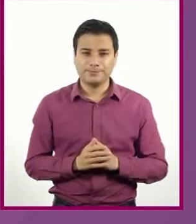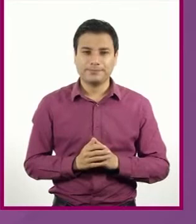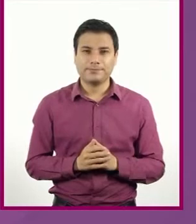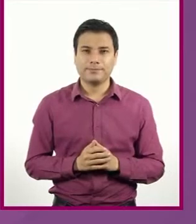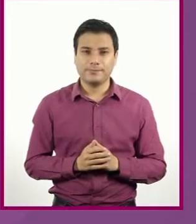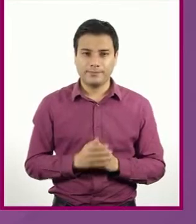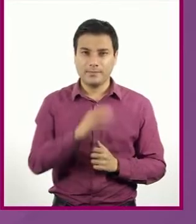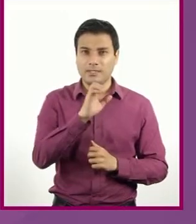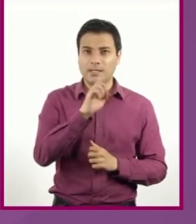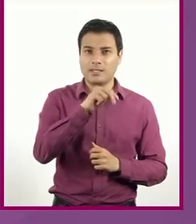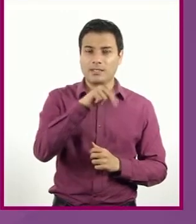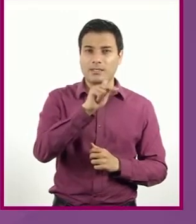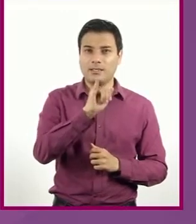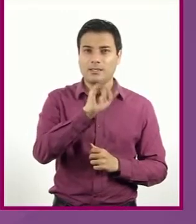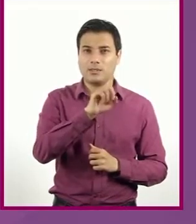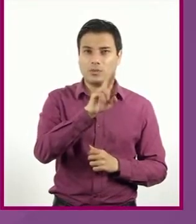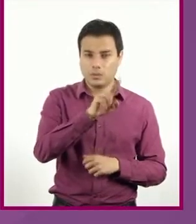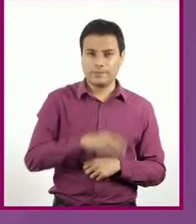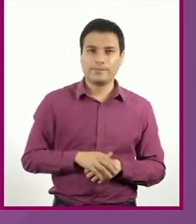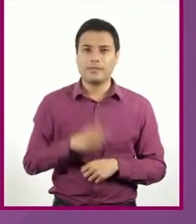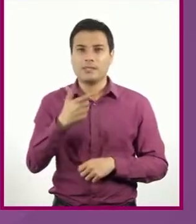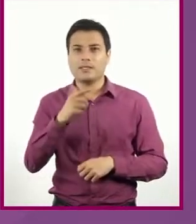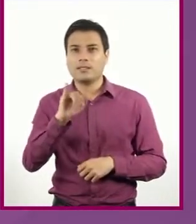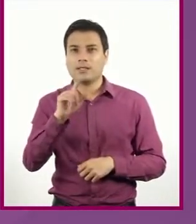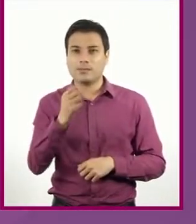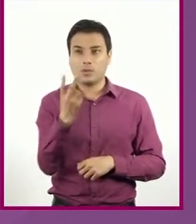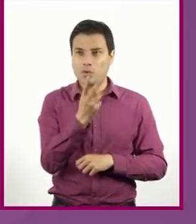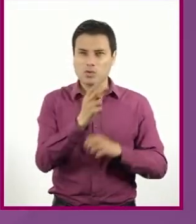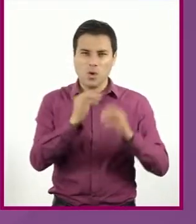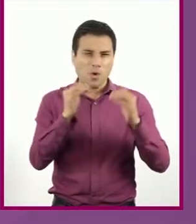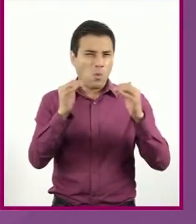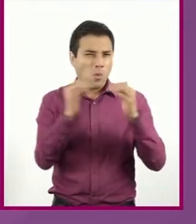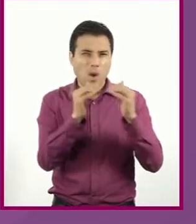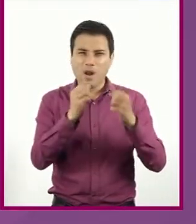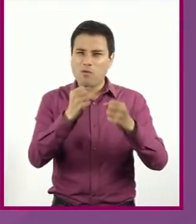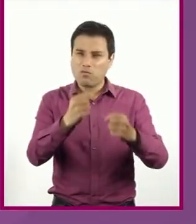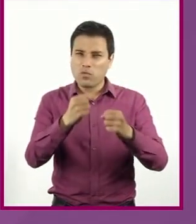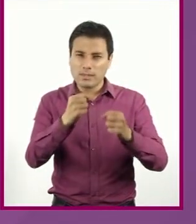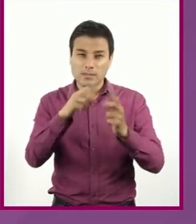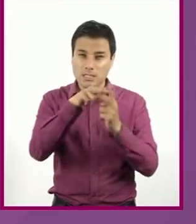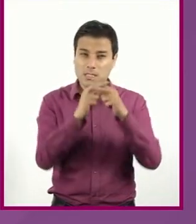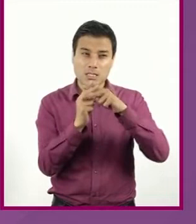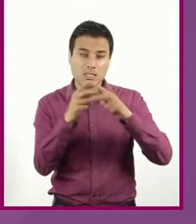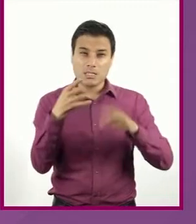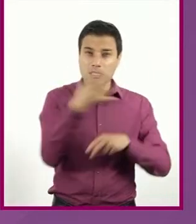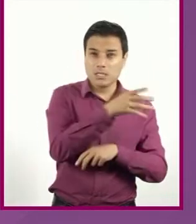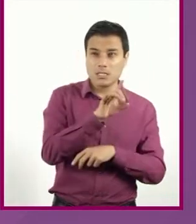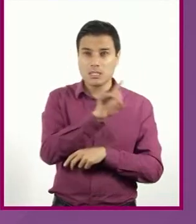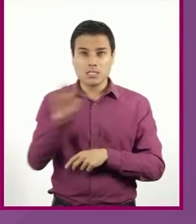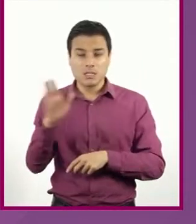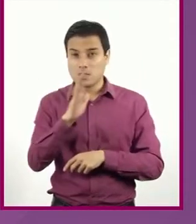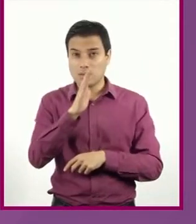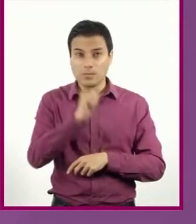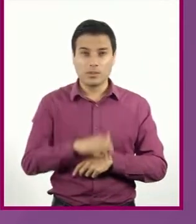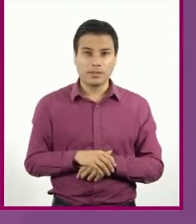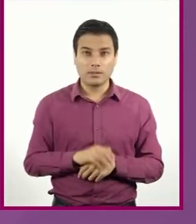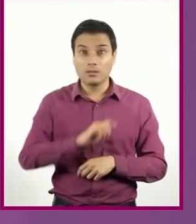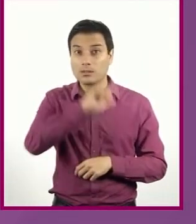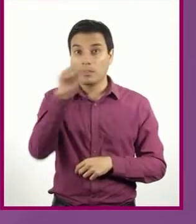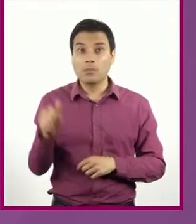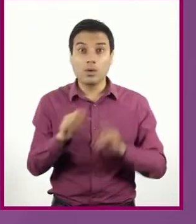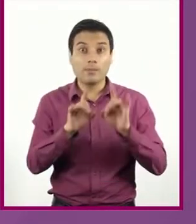y Gilgamesh eran iguales en fuerza. Ninguno podía vencer al otro. Entonces, de